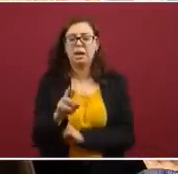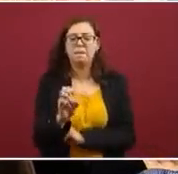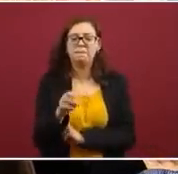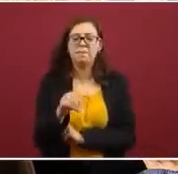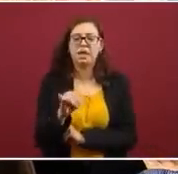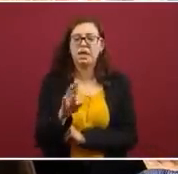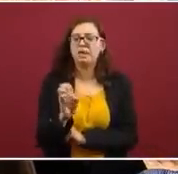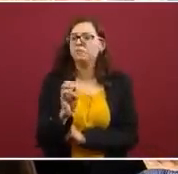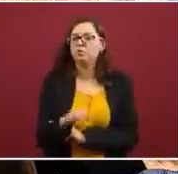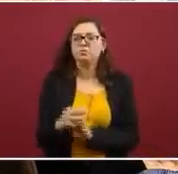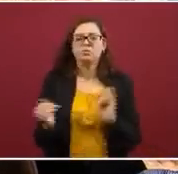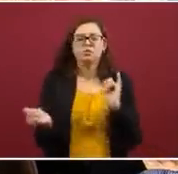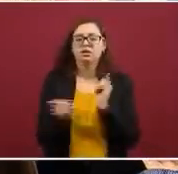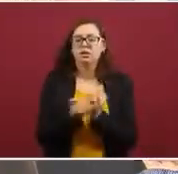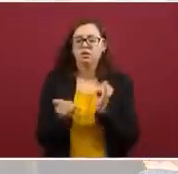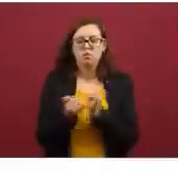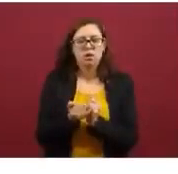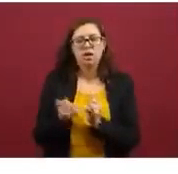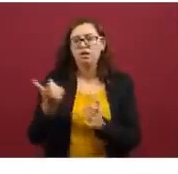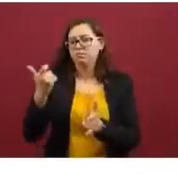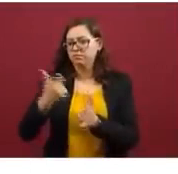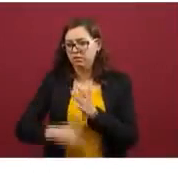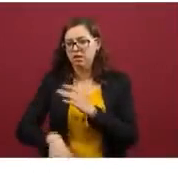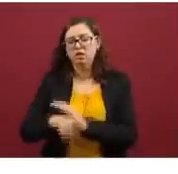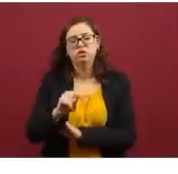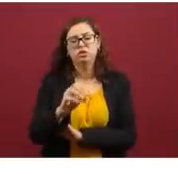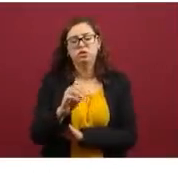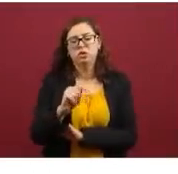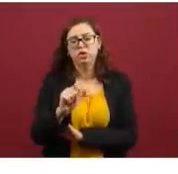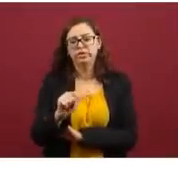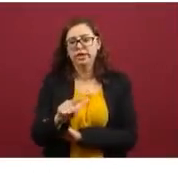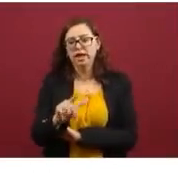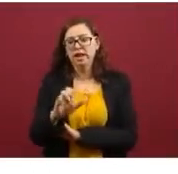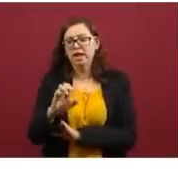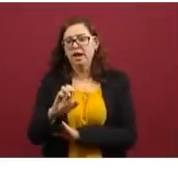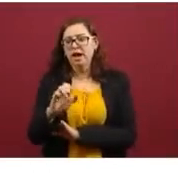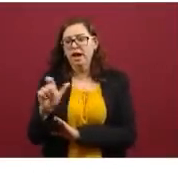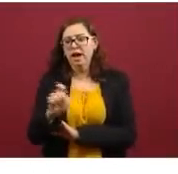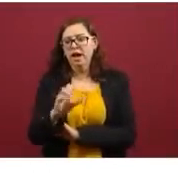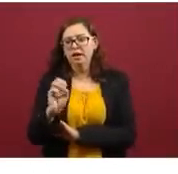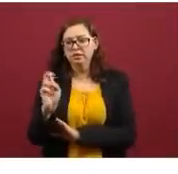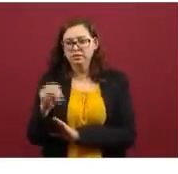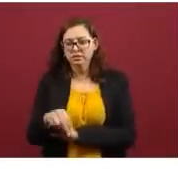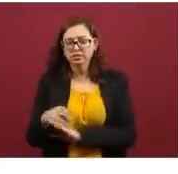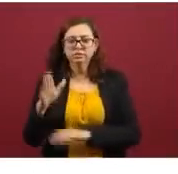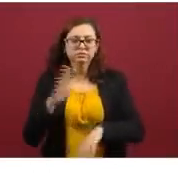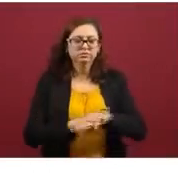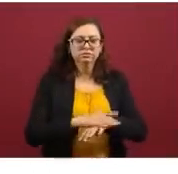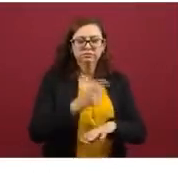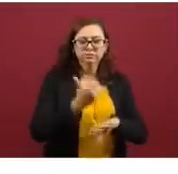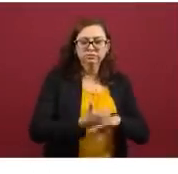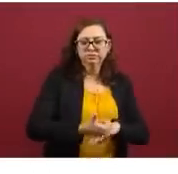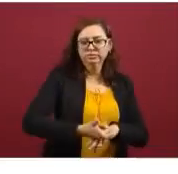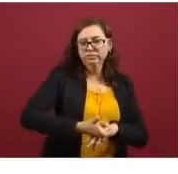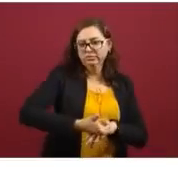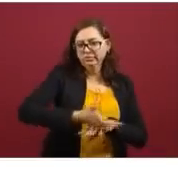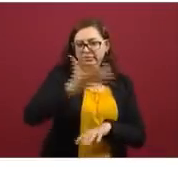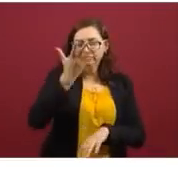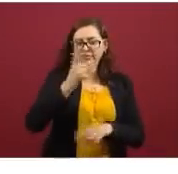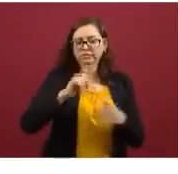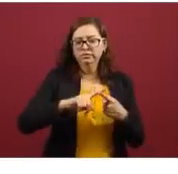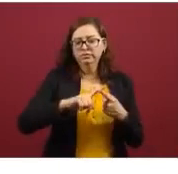más económicas está Total, Pepsol y Orsan, y las que dan más caro, con lo que subrayé de